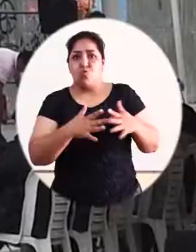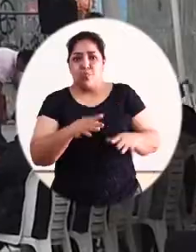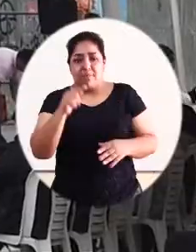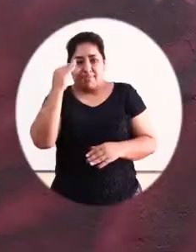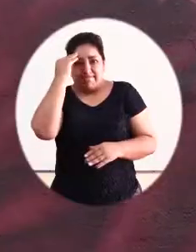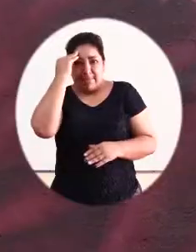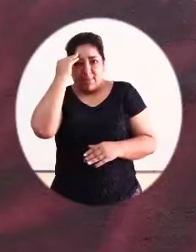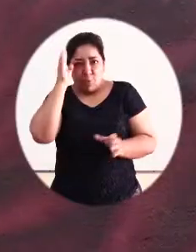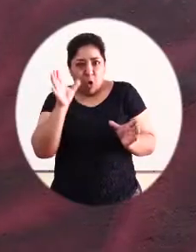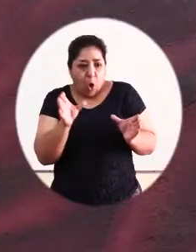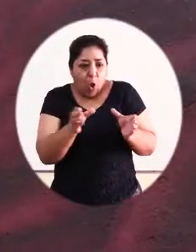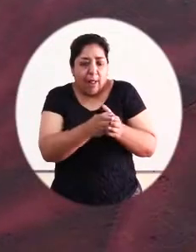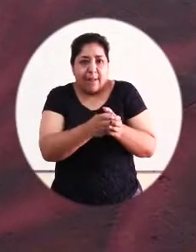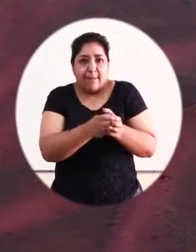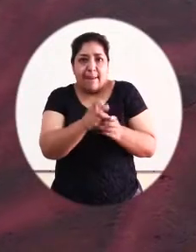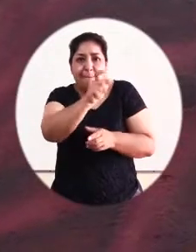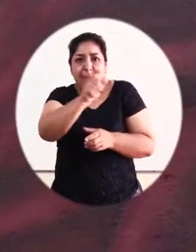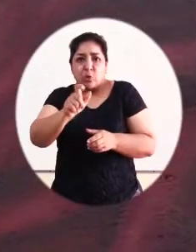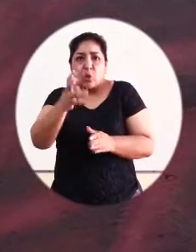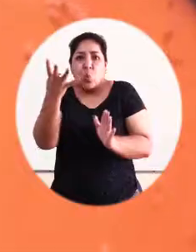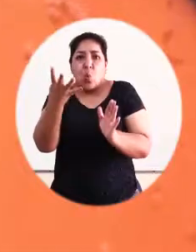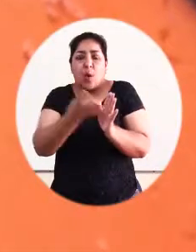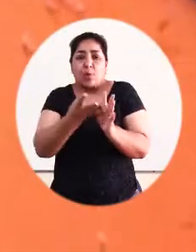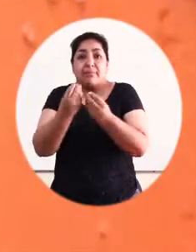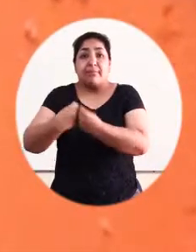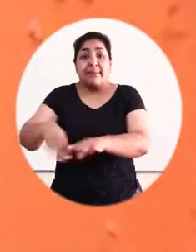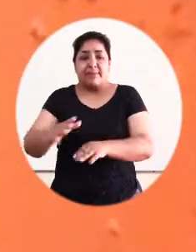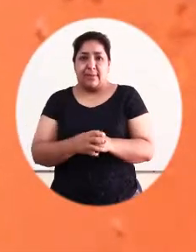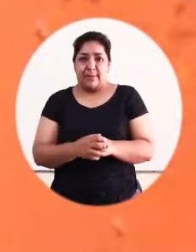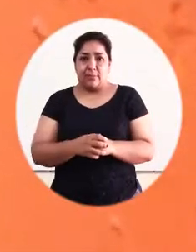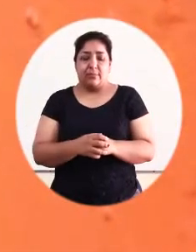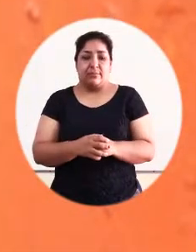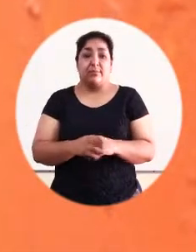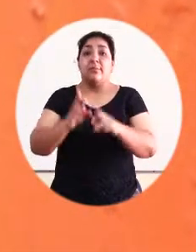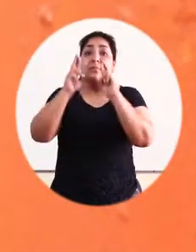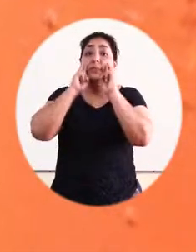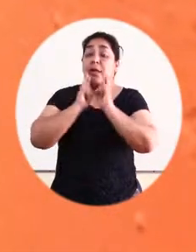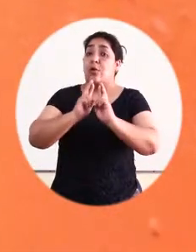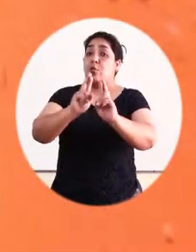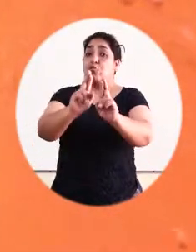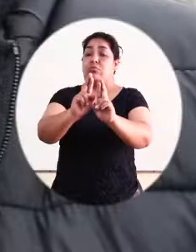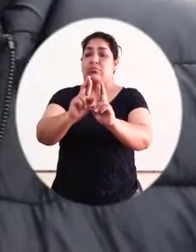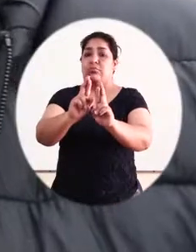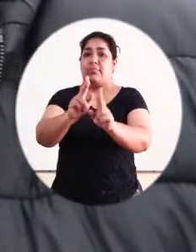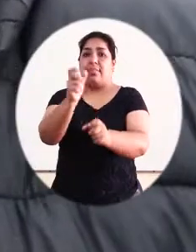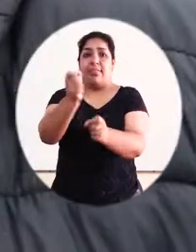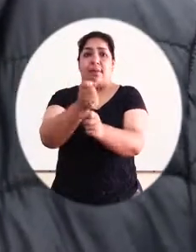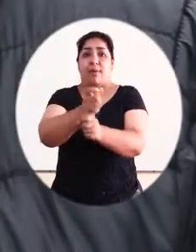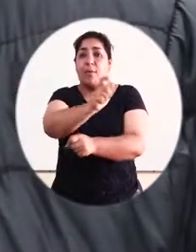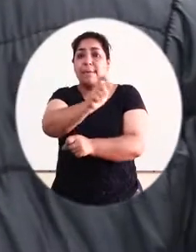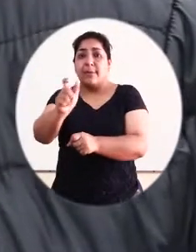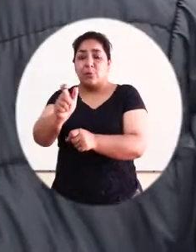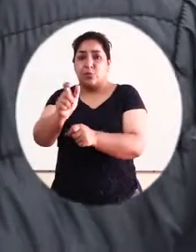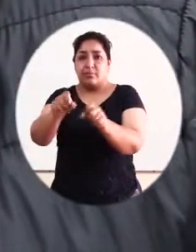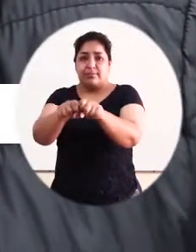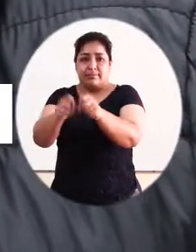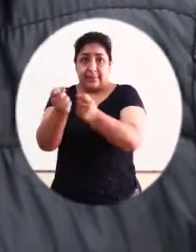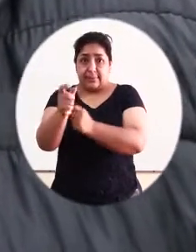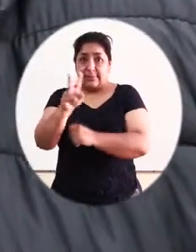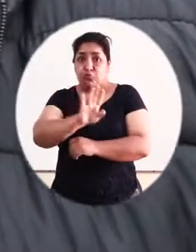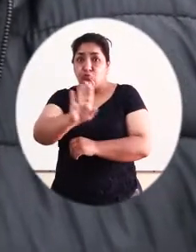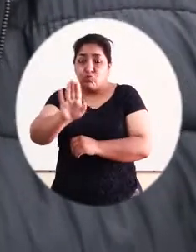colectiva en honor a los más de 4.000 desaparecidos en el territorio un reconocimiento primero al trabajo de las víctimas